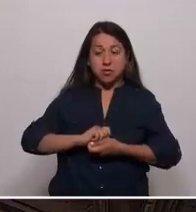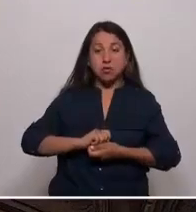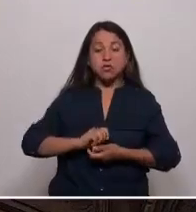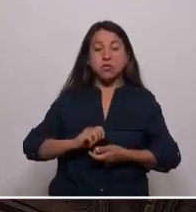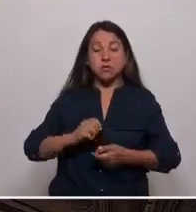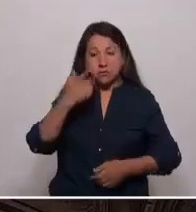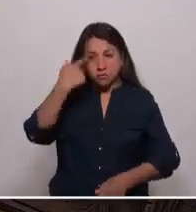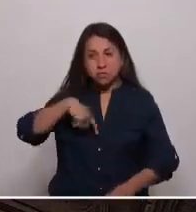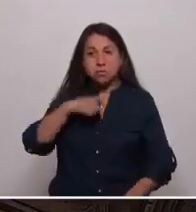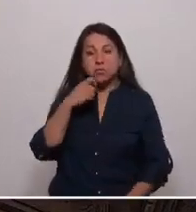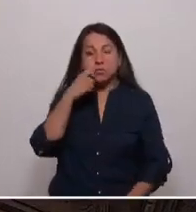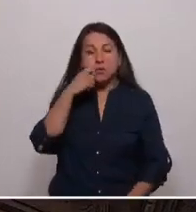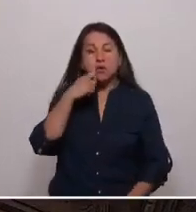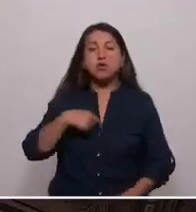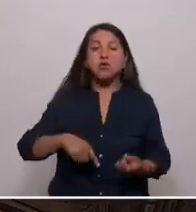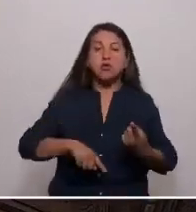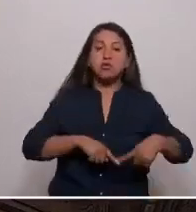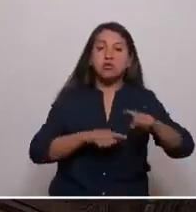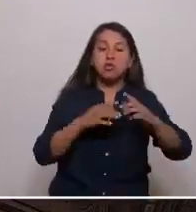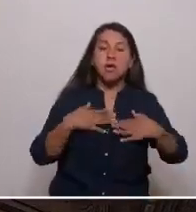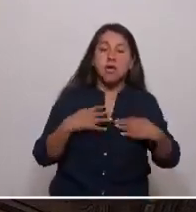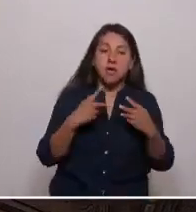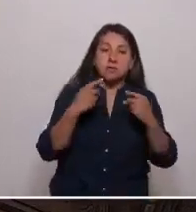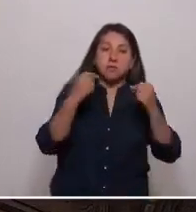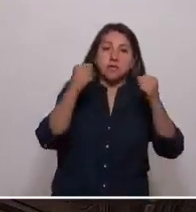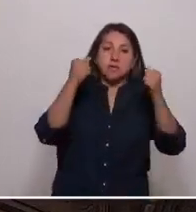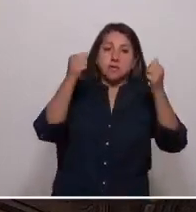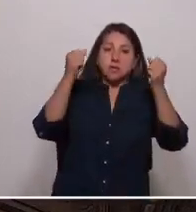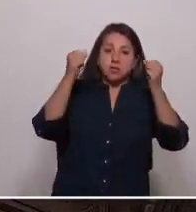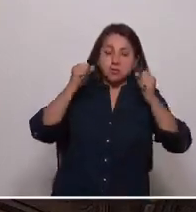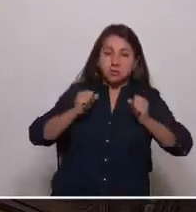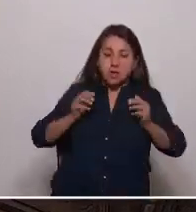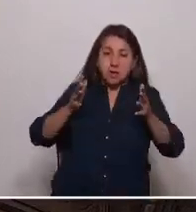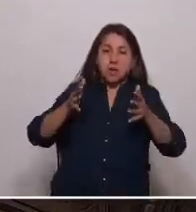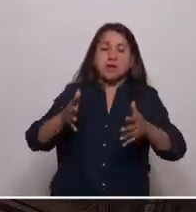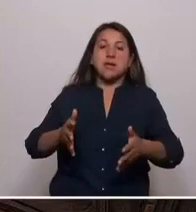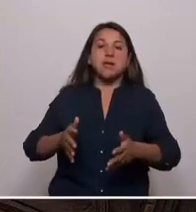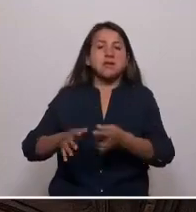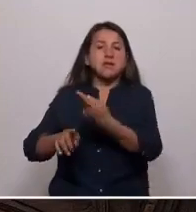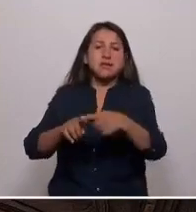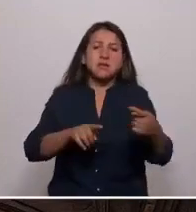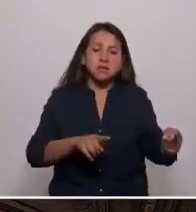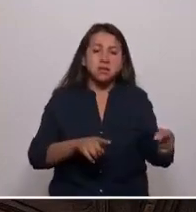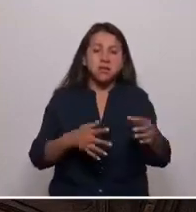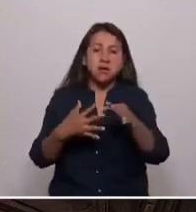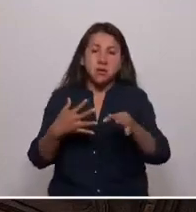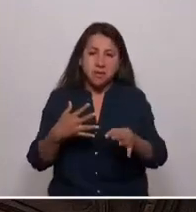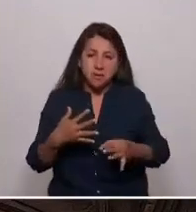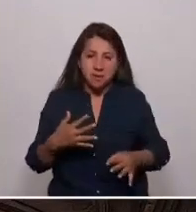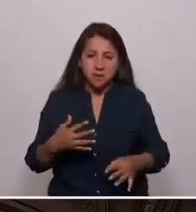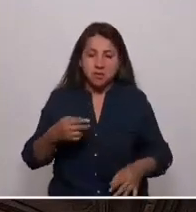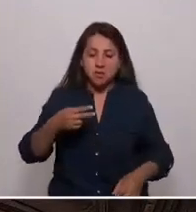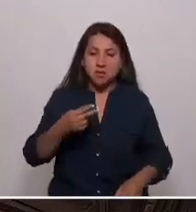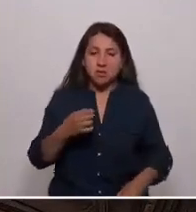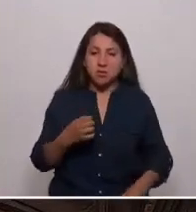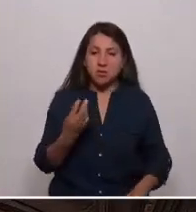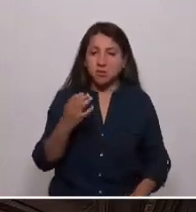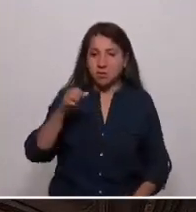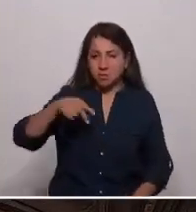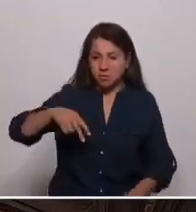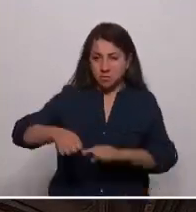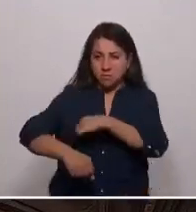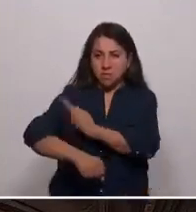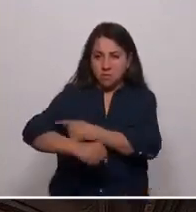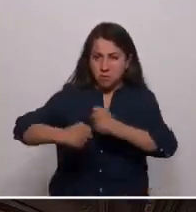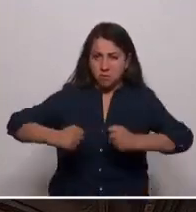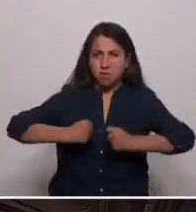manera de espíritu formando parte de la energía de los demás elementos, lo que conocemos como Nehuen. Hoy se dejan ver a veces